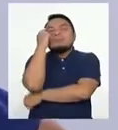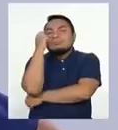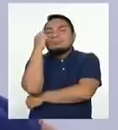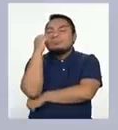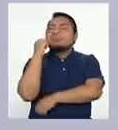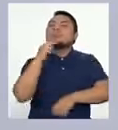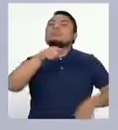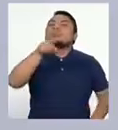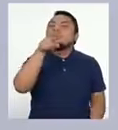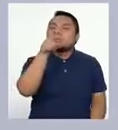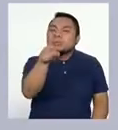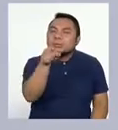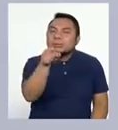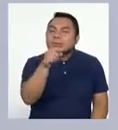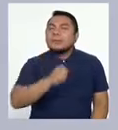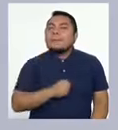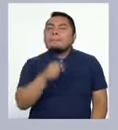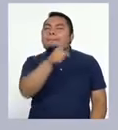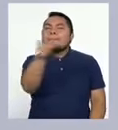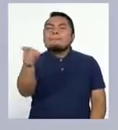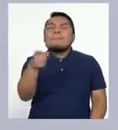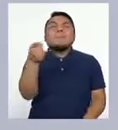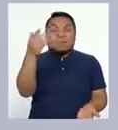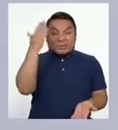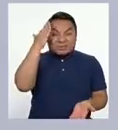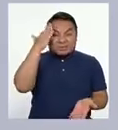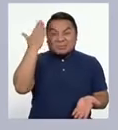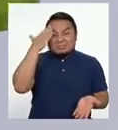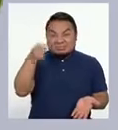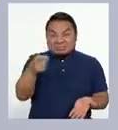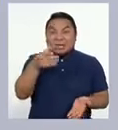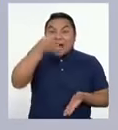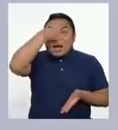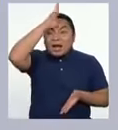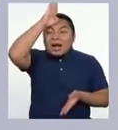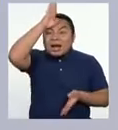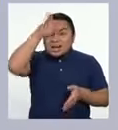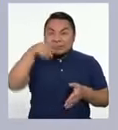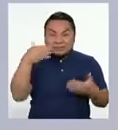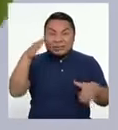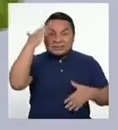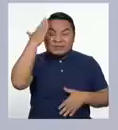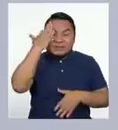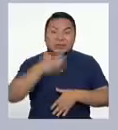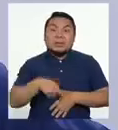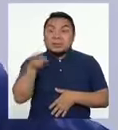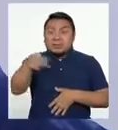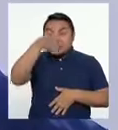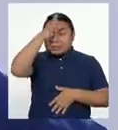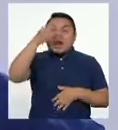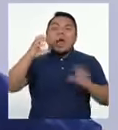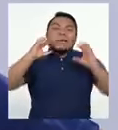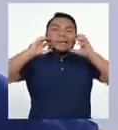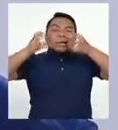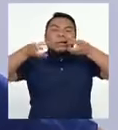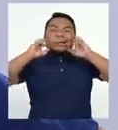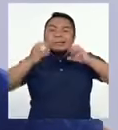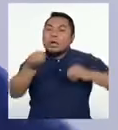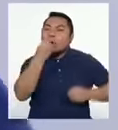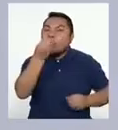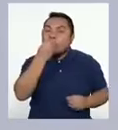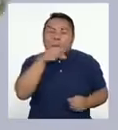¿Y ustedes qué saben de las gallinas? Sí, comen maíz. ¿Qué